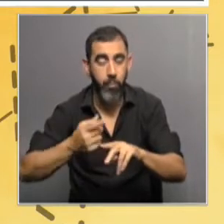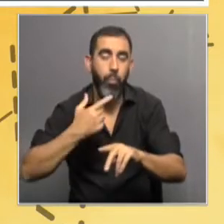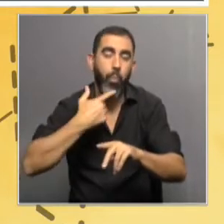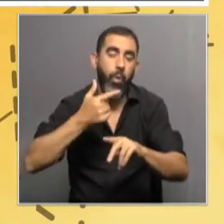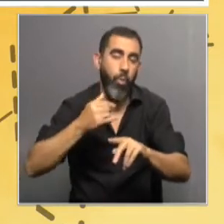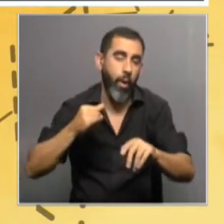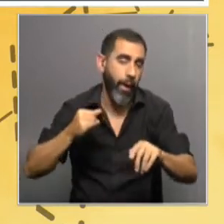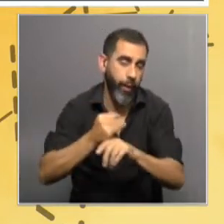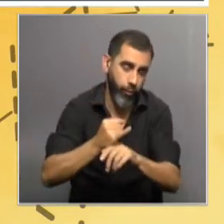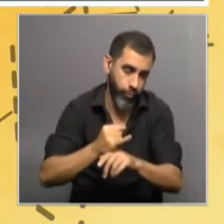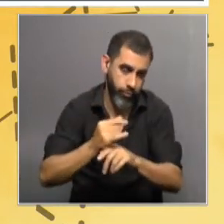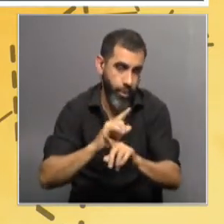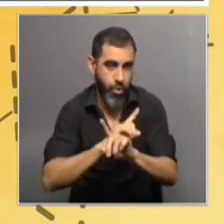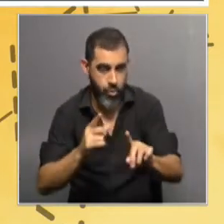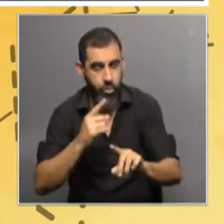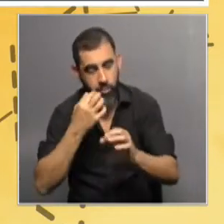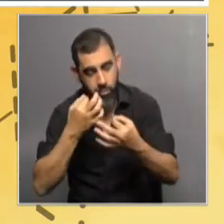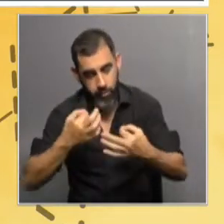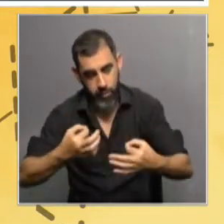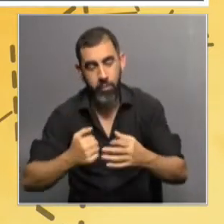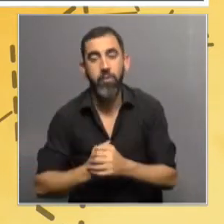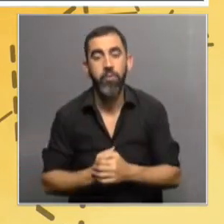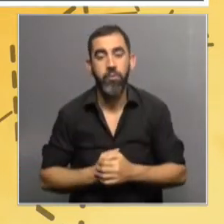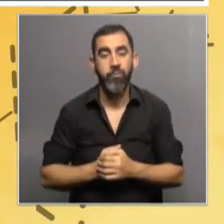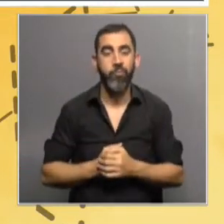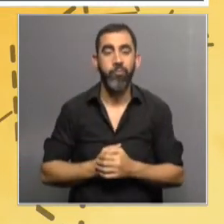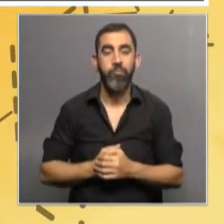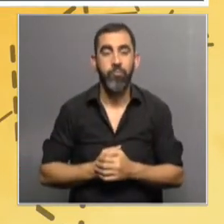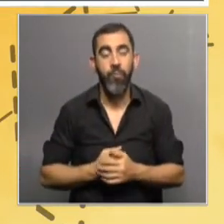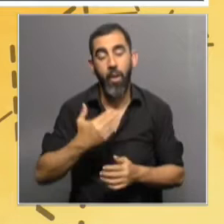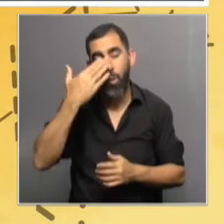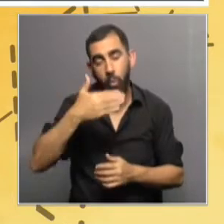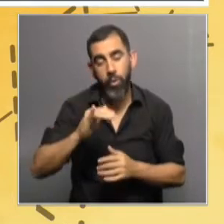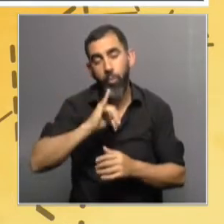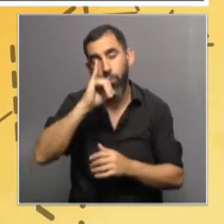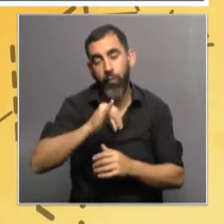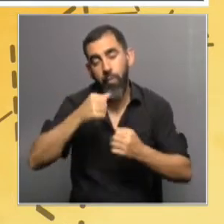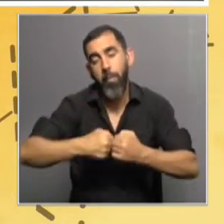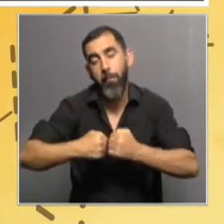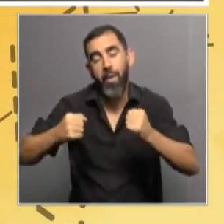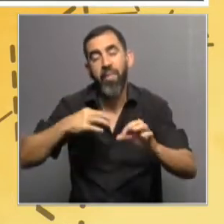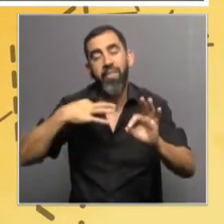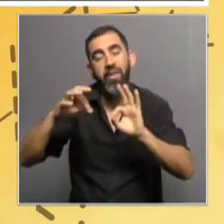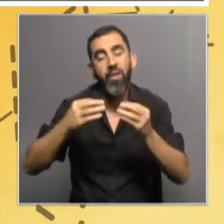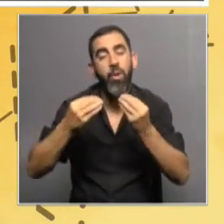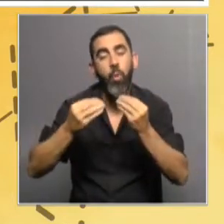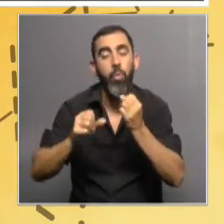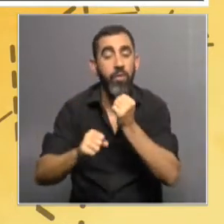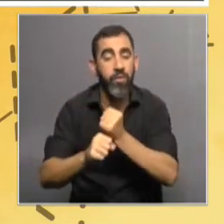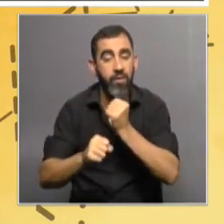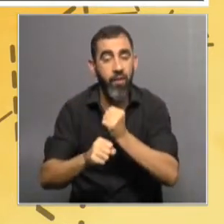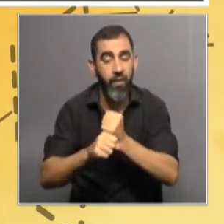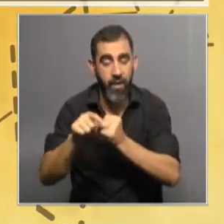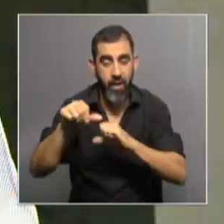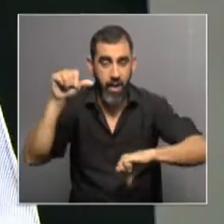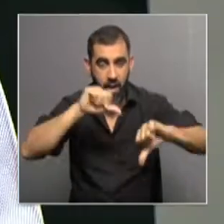tipo de error en ese camino y bueno en el último tape nos amplía más detalles de cómo trabajan en